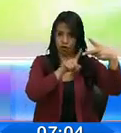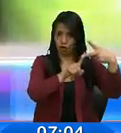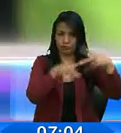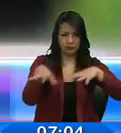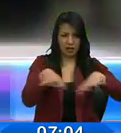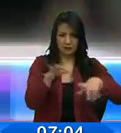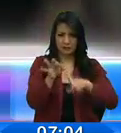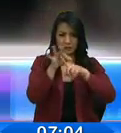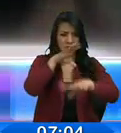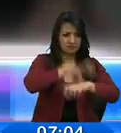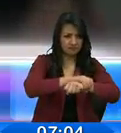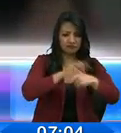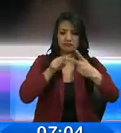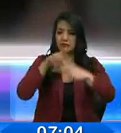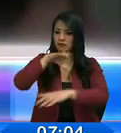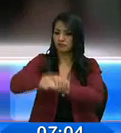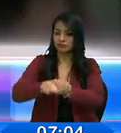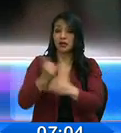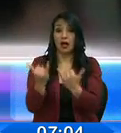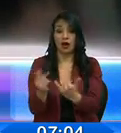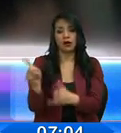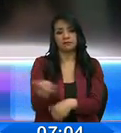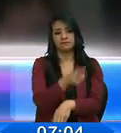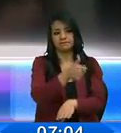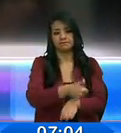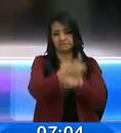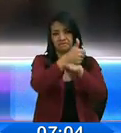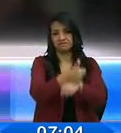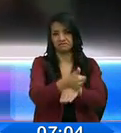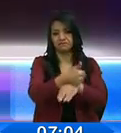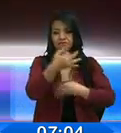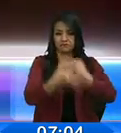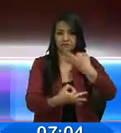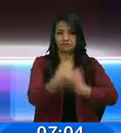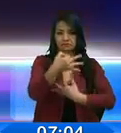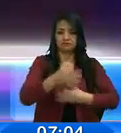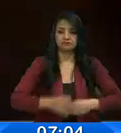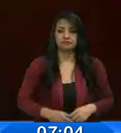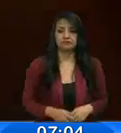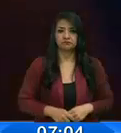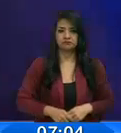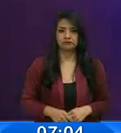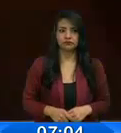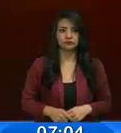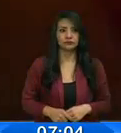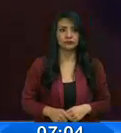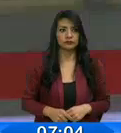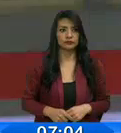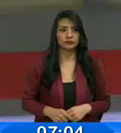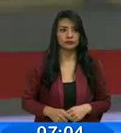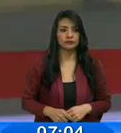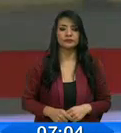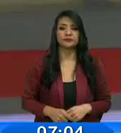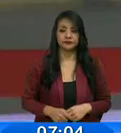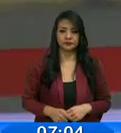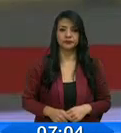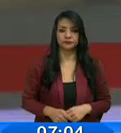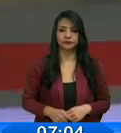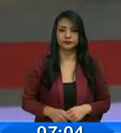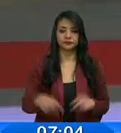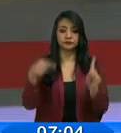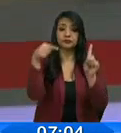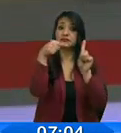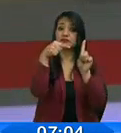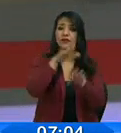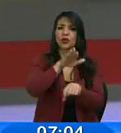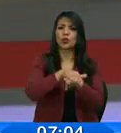los exprófugos se encuentran actualmente a órdenes de la Justicia Nacional, informó Javier Rosero. Acusado de